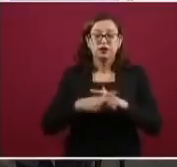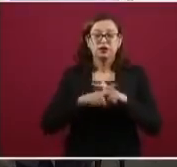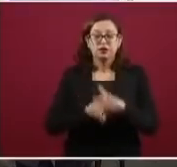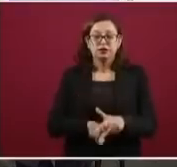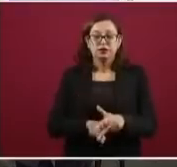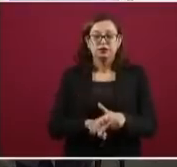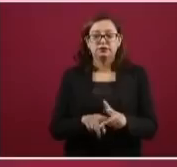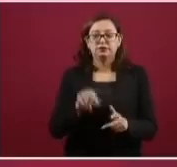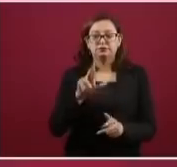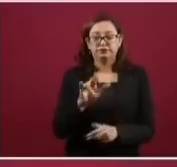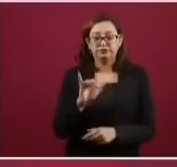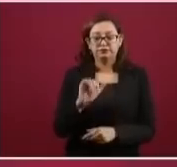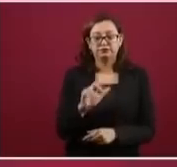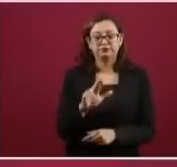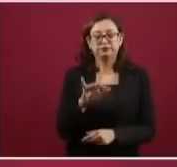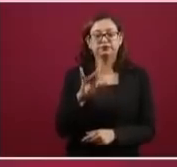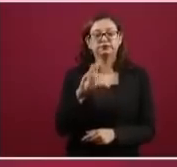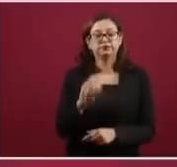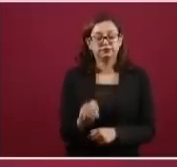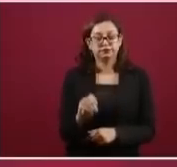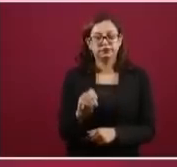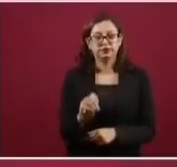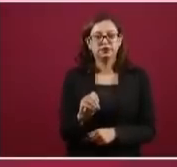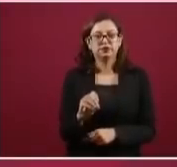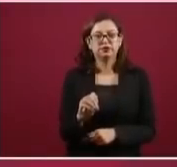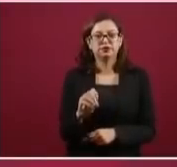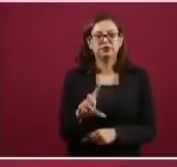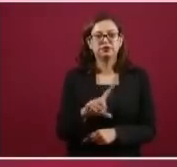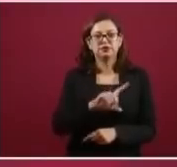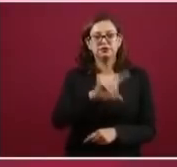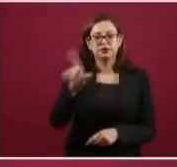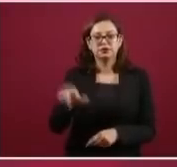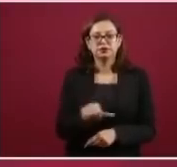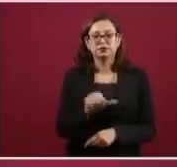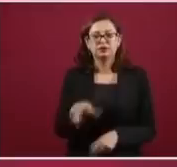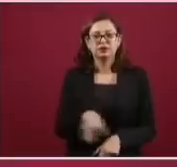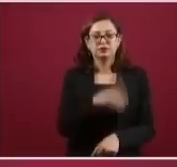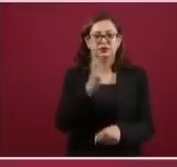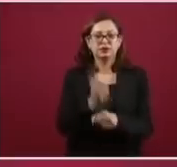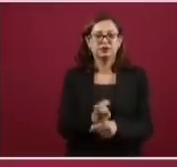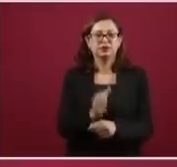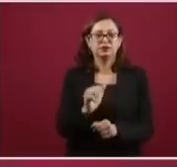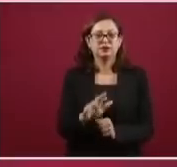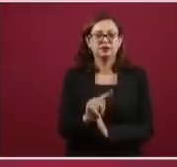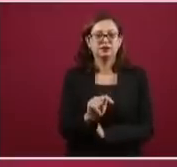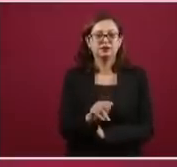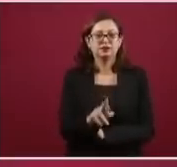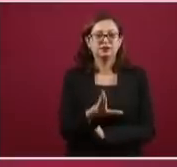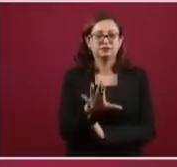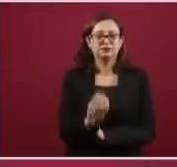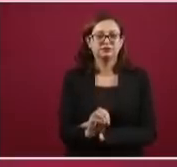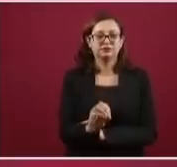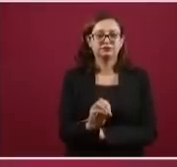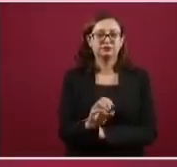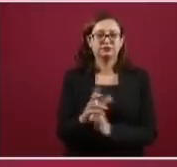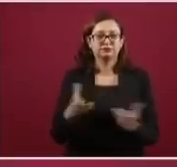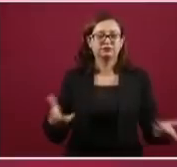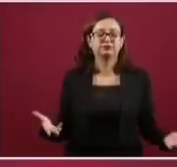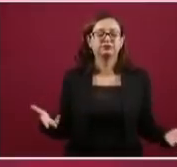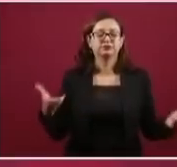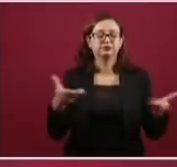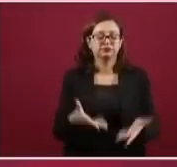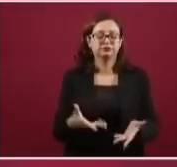ricardo y luego arturo hace la presentación